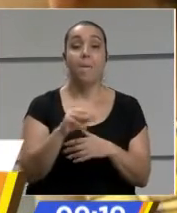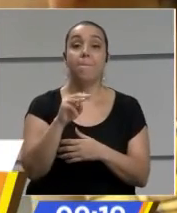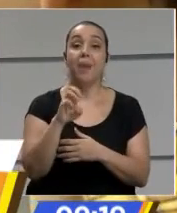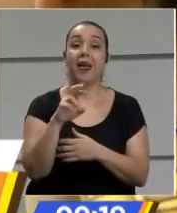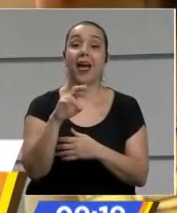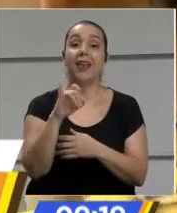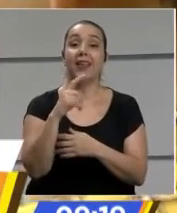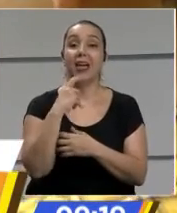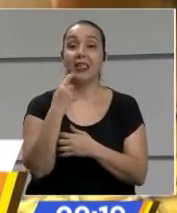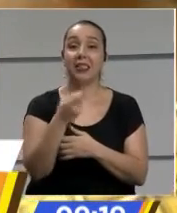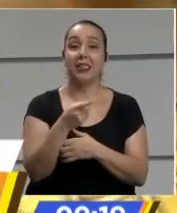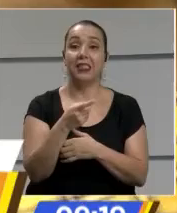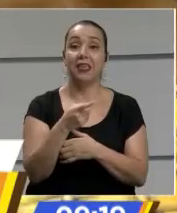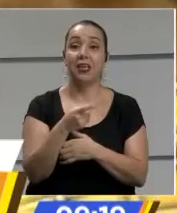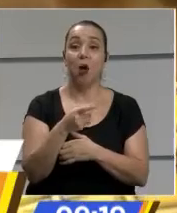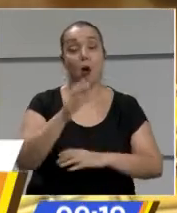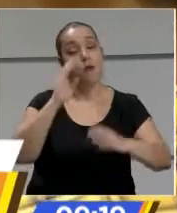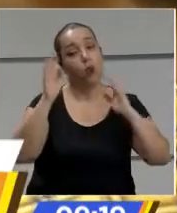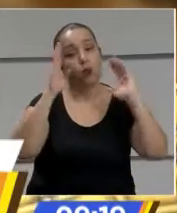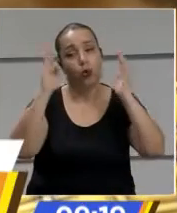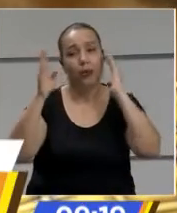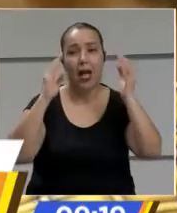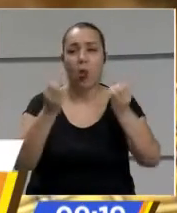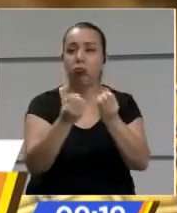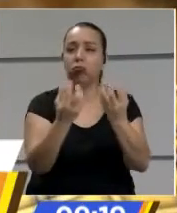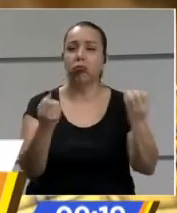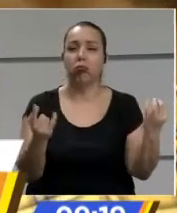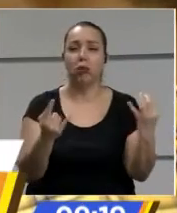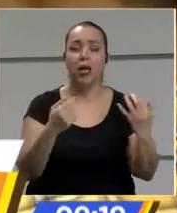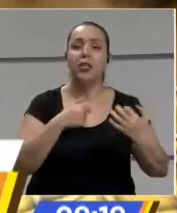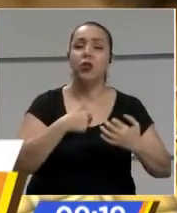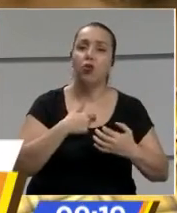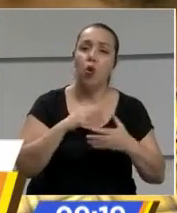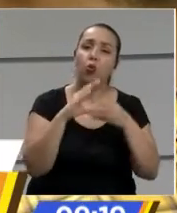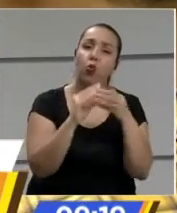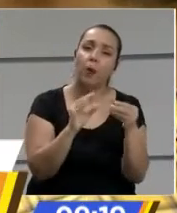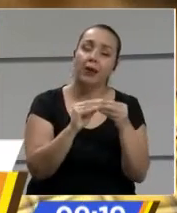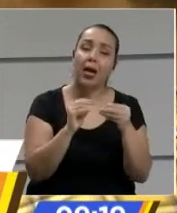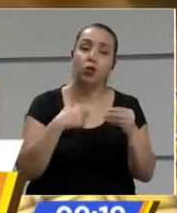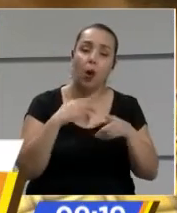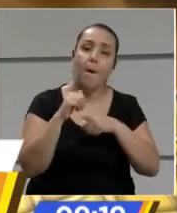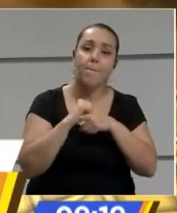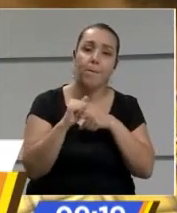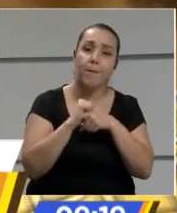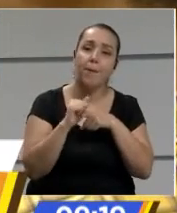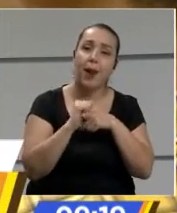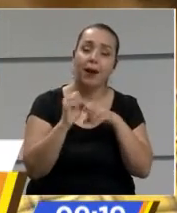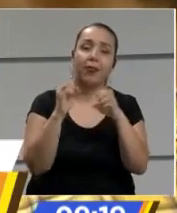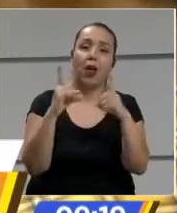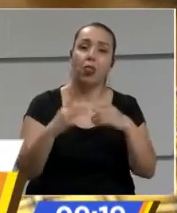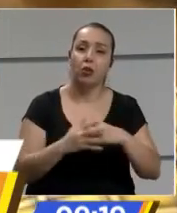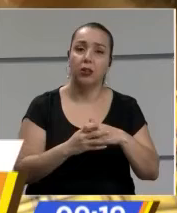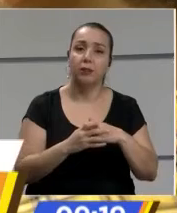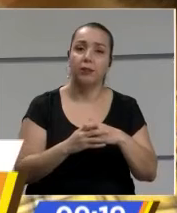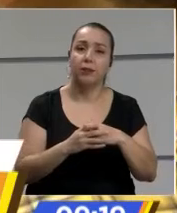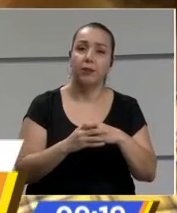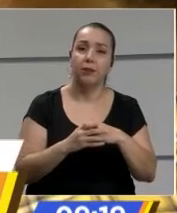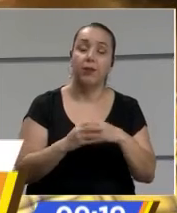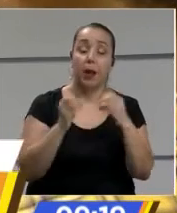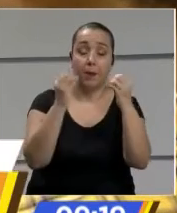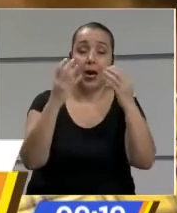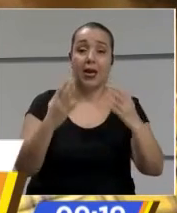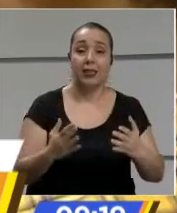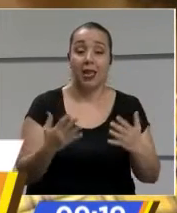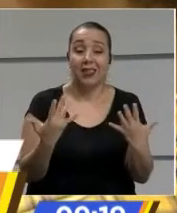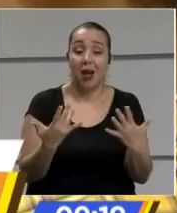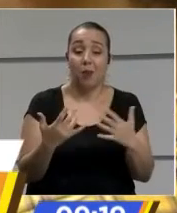dice, hola, saludos, muchos saludos, quiero comentarles que estoy haciendo práctica docente y por la situación nacional he